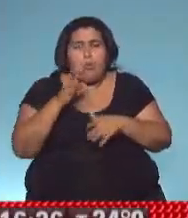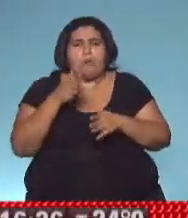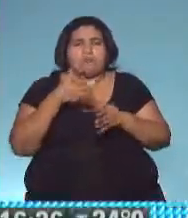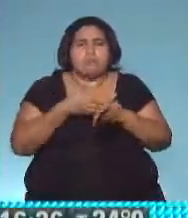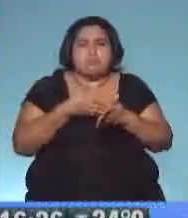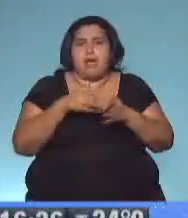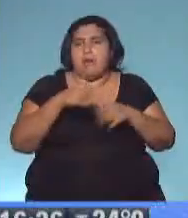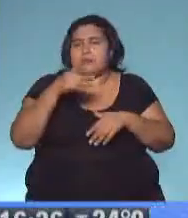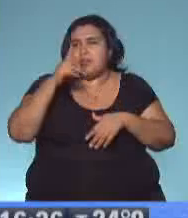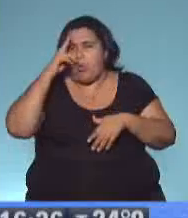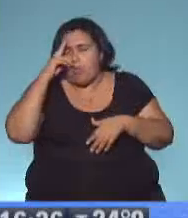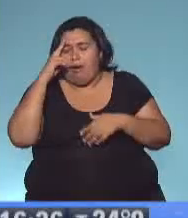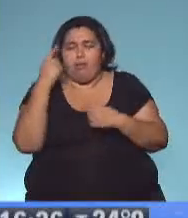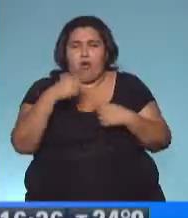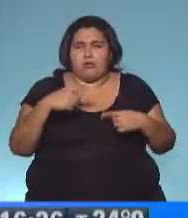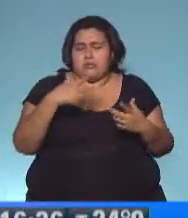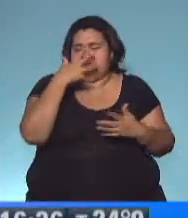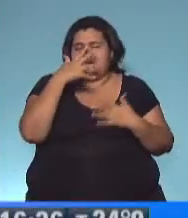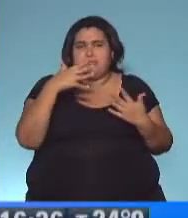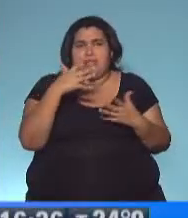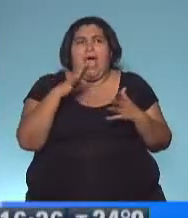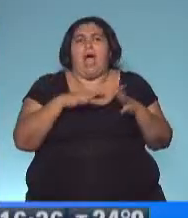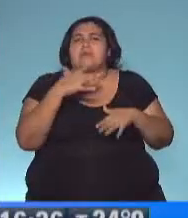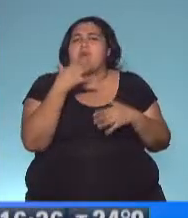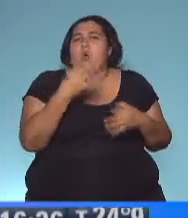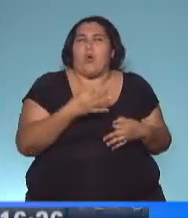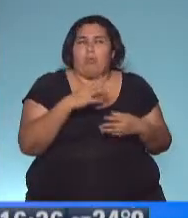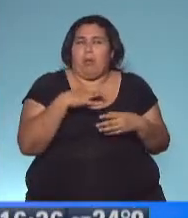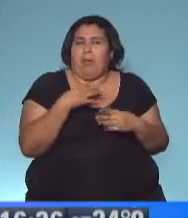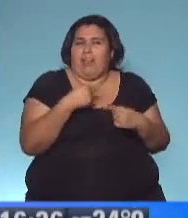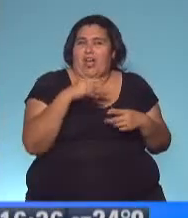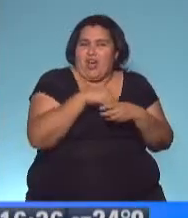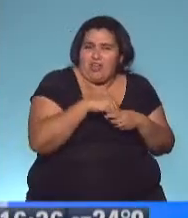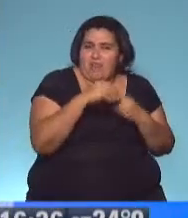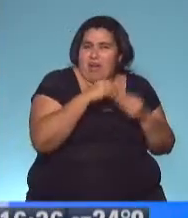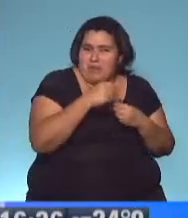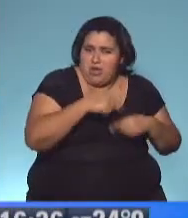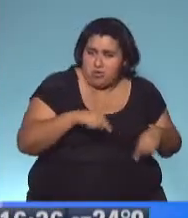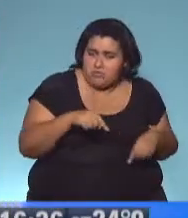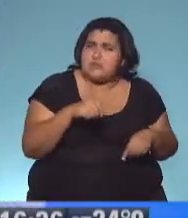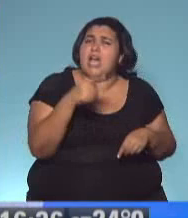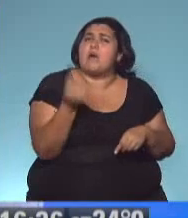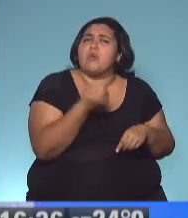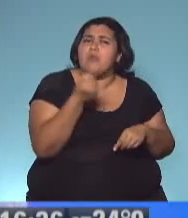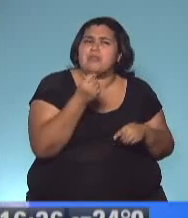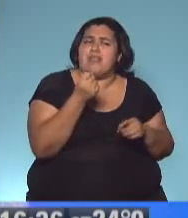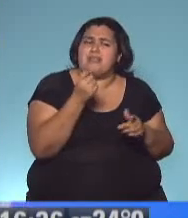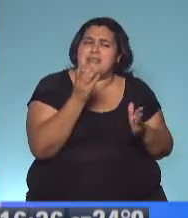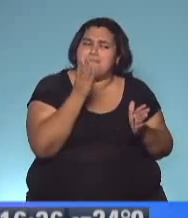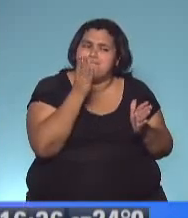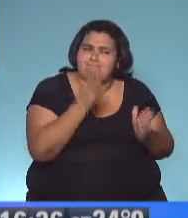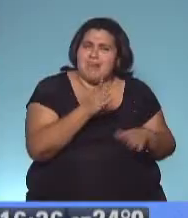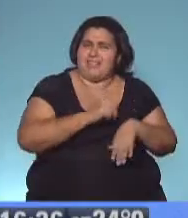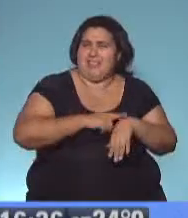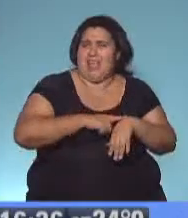tus obligaciones, nada más. Exactamente. Así que también entender que se pueden hacer muchas cosas, se puede destinar un tiempo también para estas cosas que hacemos hoy y